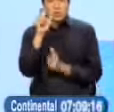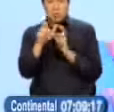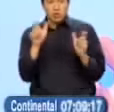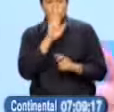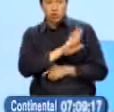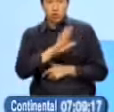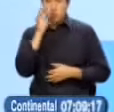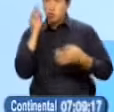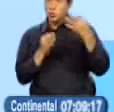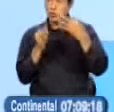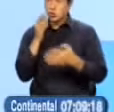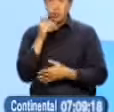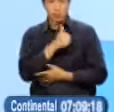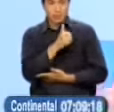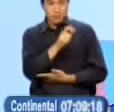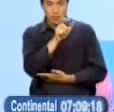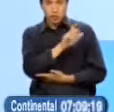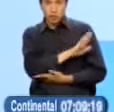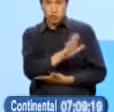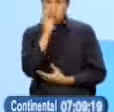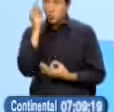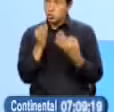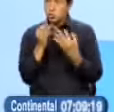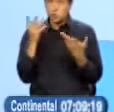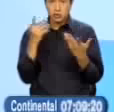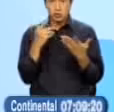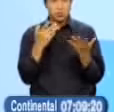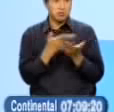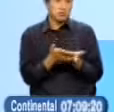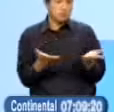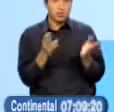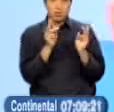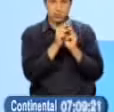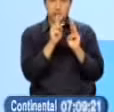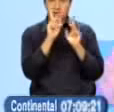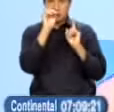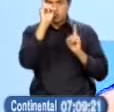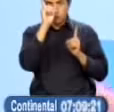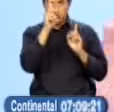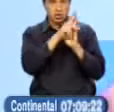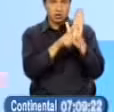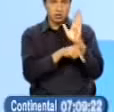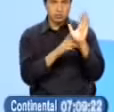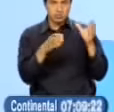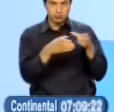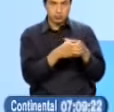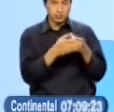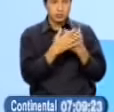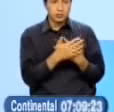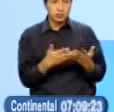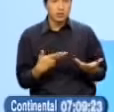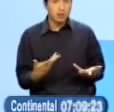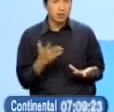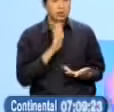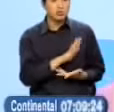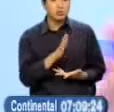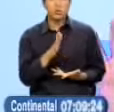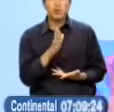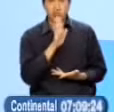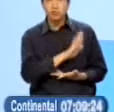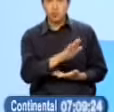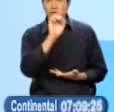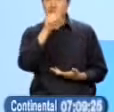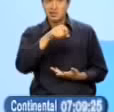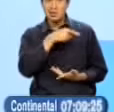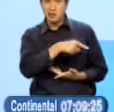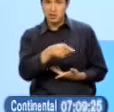enjuician los que hacen el juicio político en este caso bueno las cámaras diputados y ahora senadores el senado ellos y